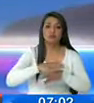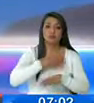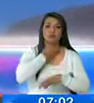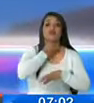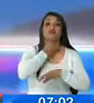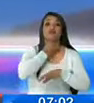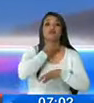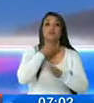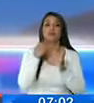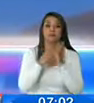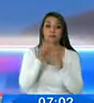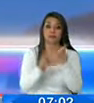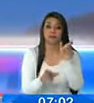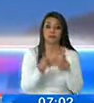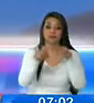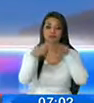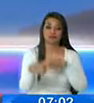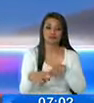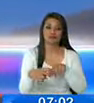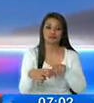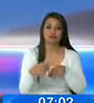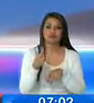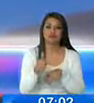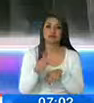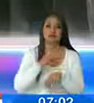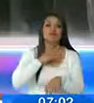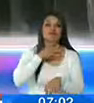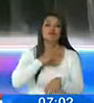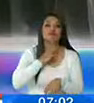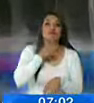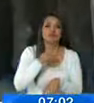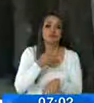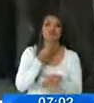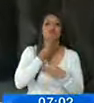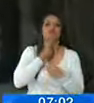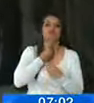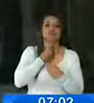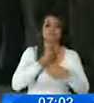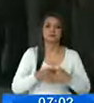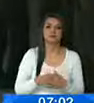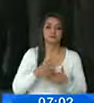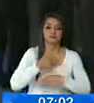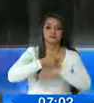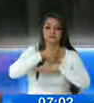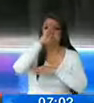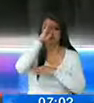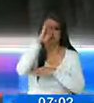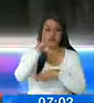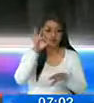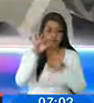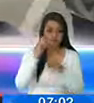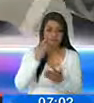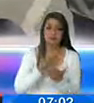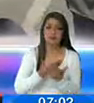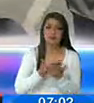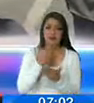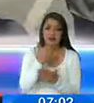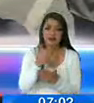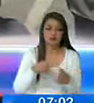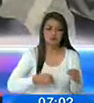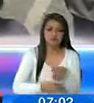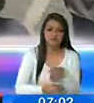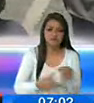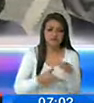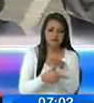decir que estas personas lamentablemente se asfixiaron con sus propios fluidos. Según el coronel Víctor Arauz, en la escena no encontraron evidencias de violencia.